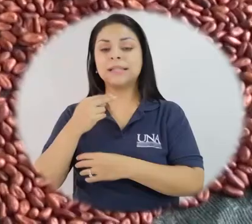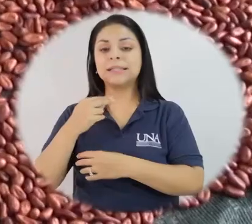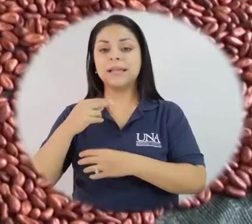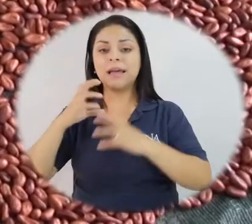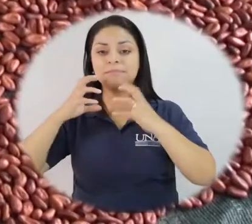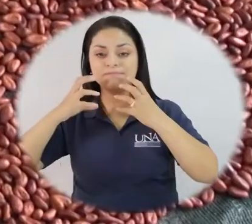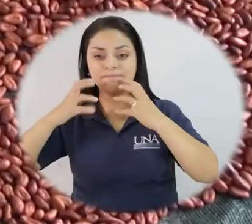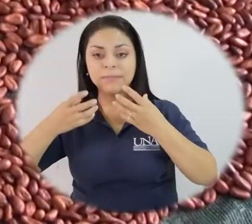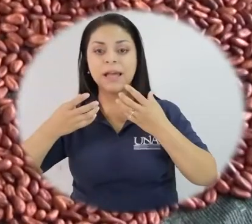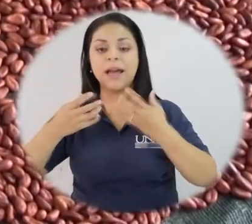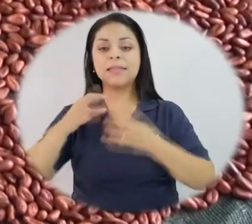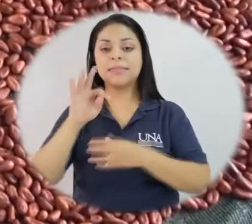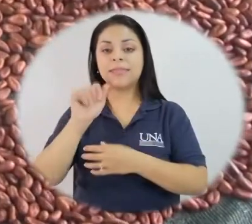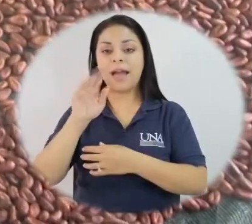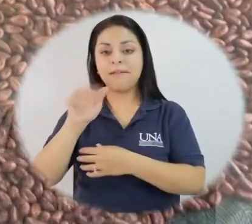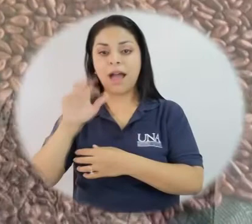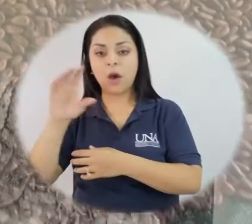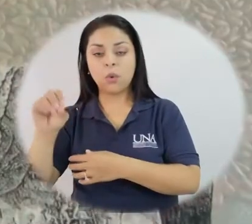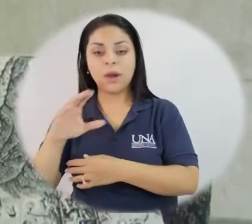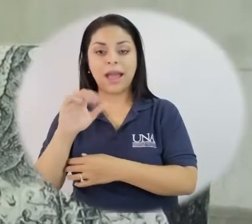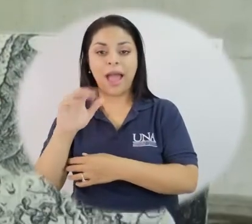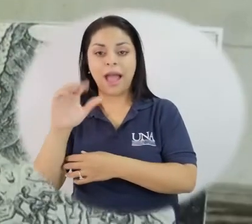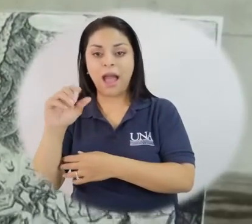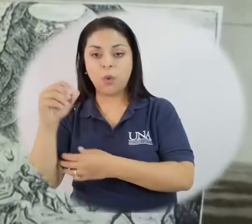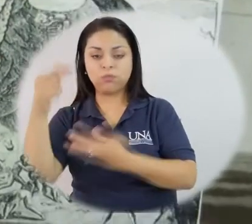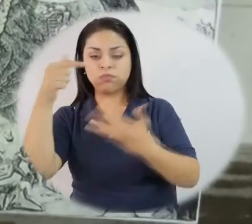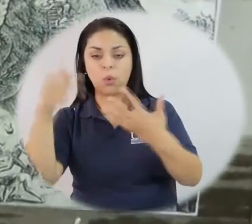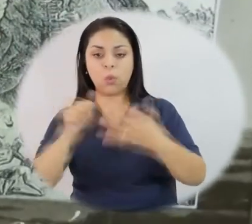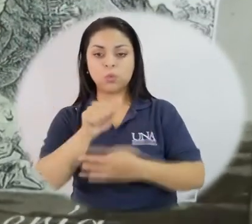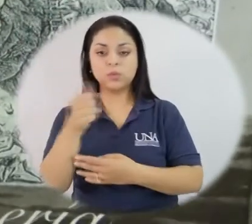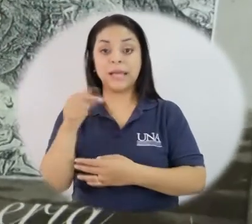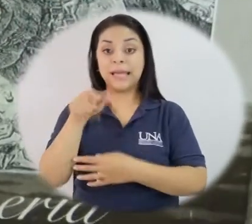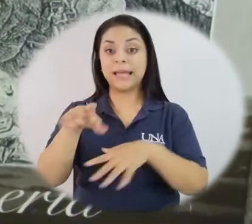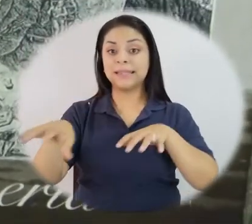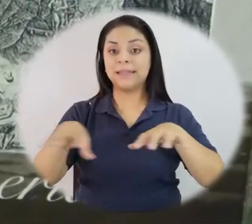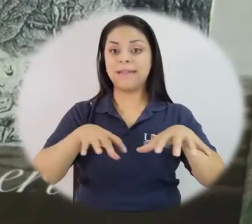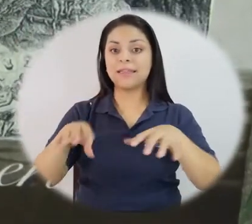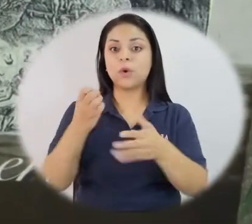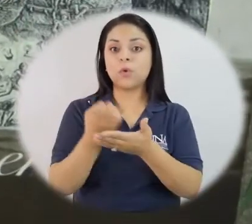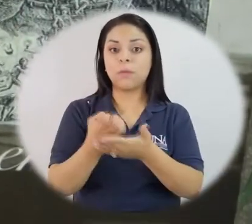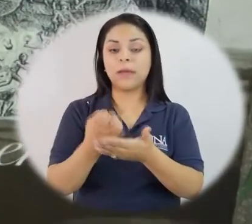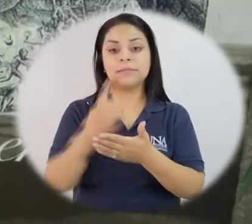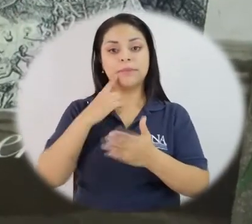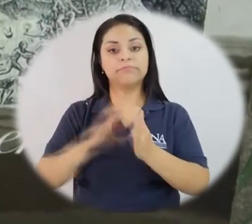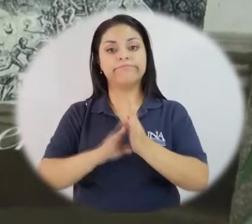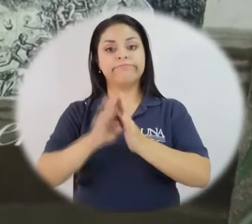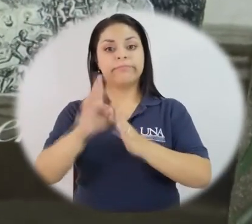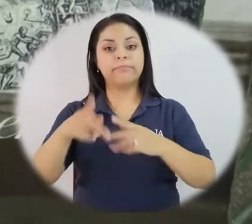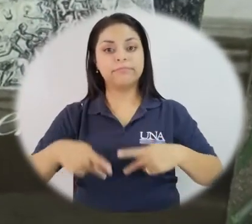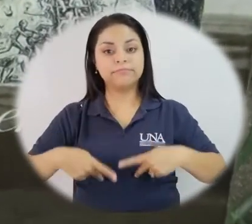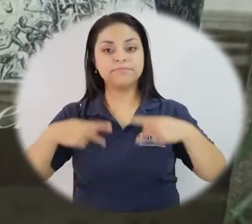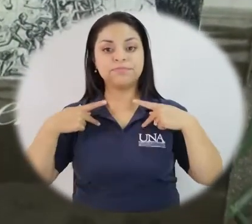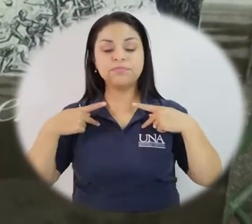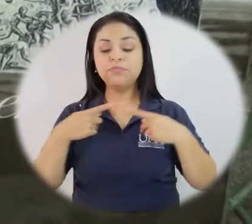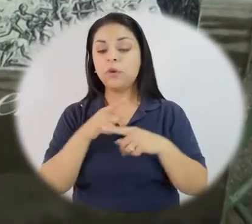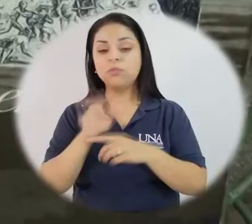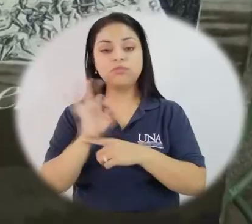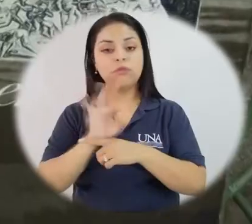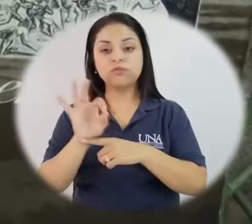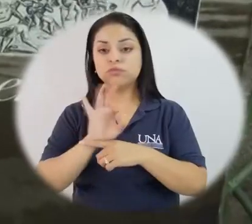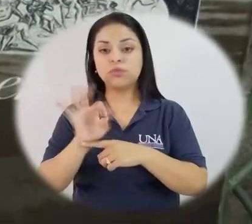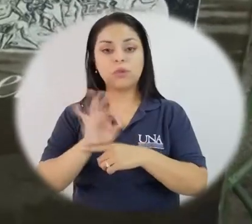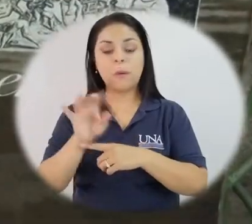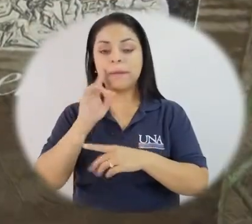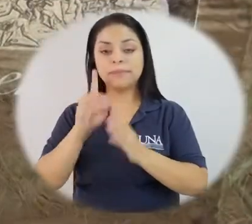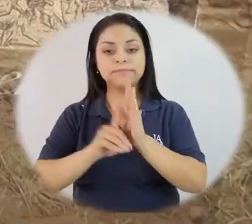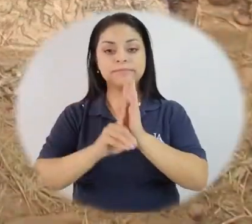y cacao, entre otras. Eran actividades económicas de subsistencia, ninguna de las cuales funcionó a la